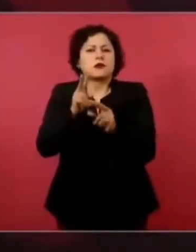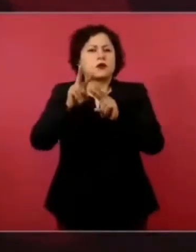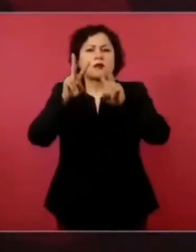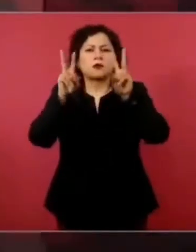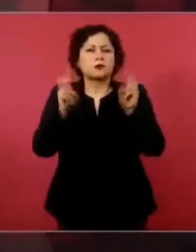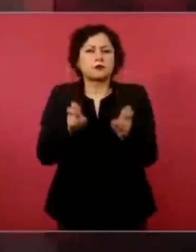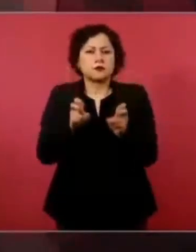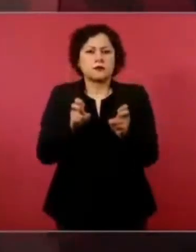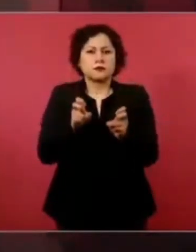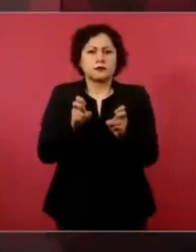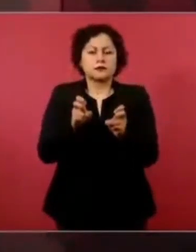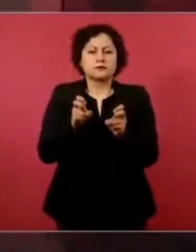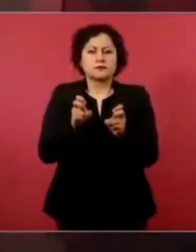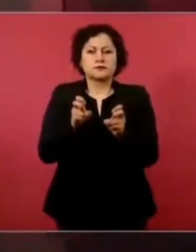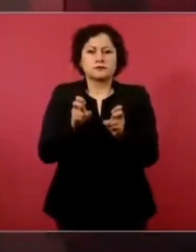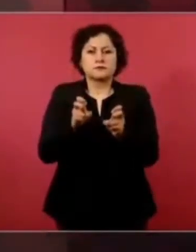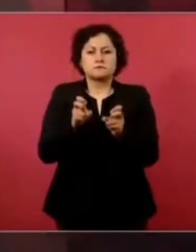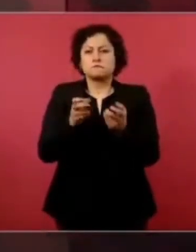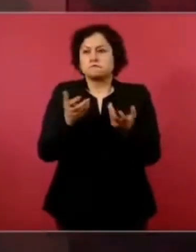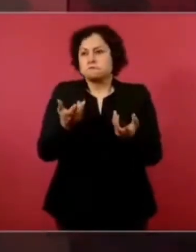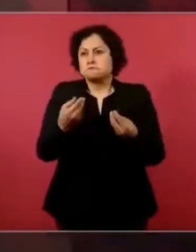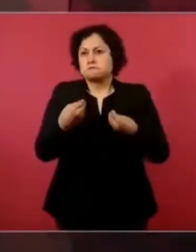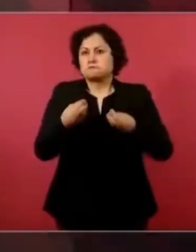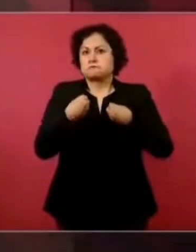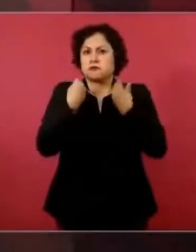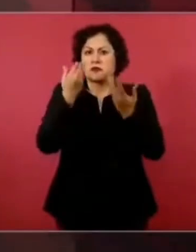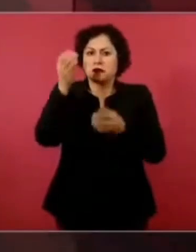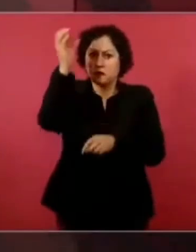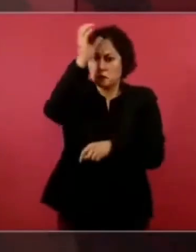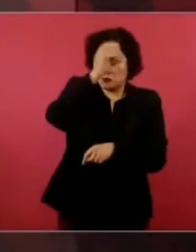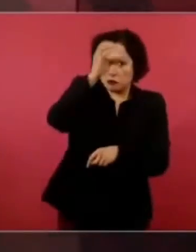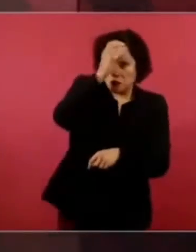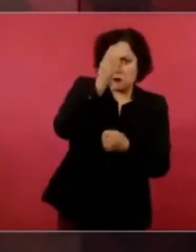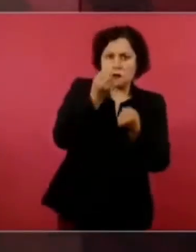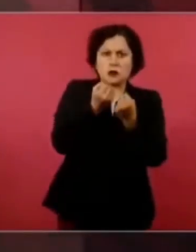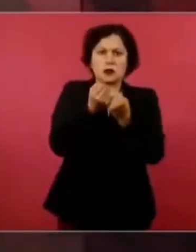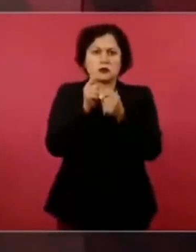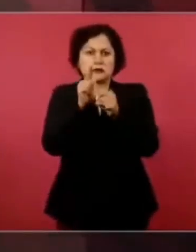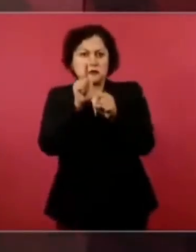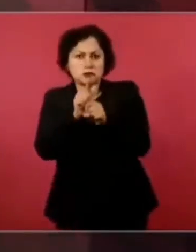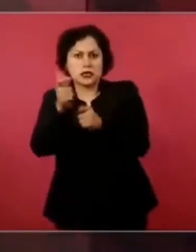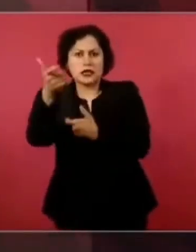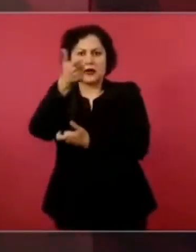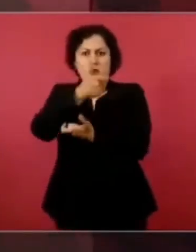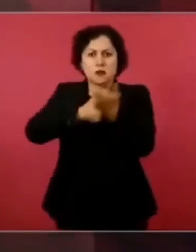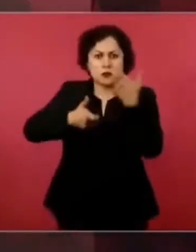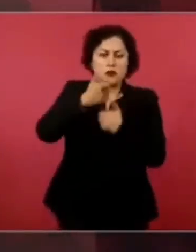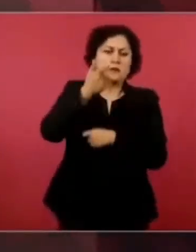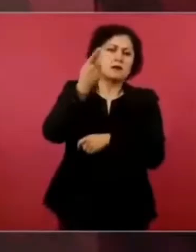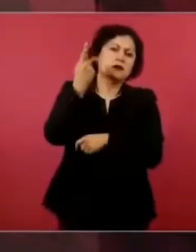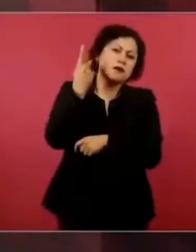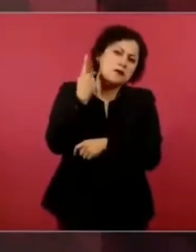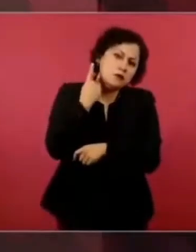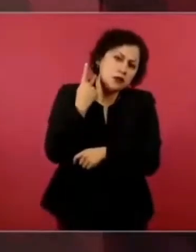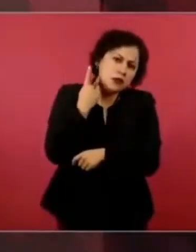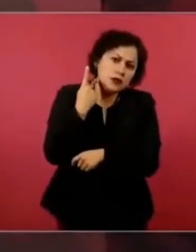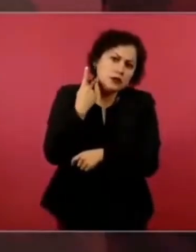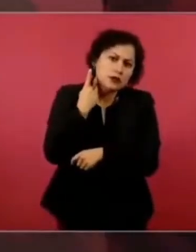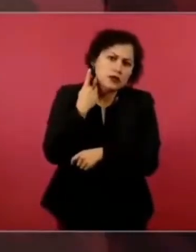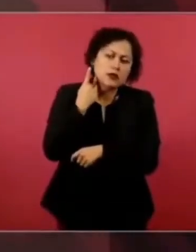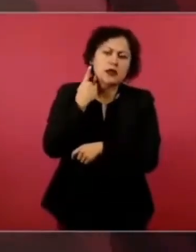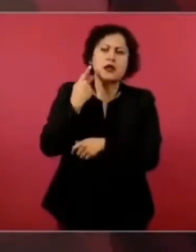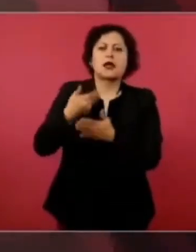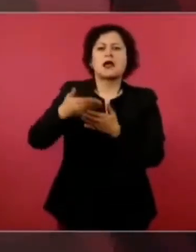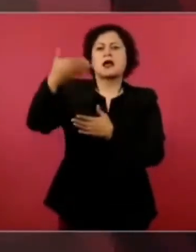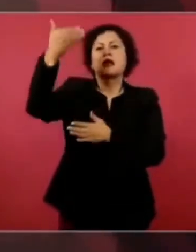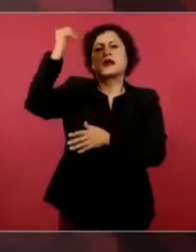vida cultural, social, económica, política del México